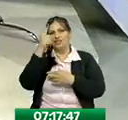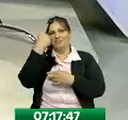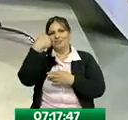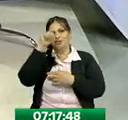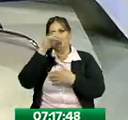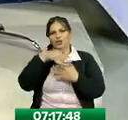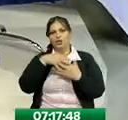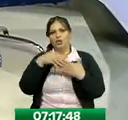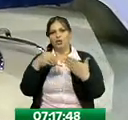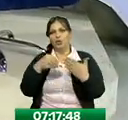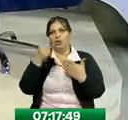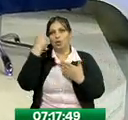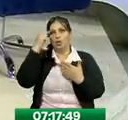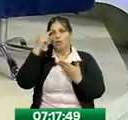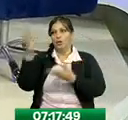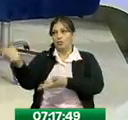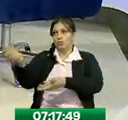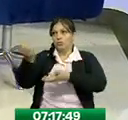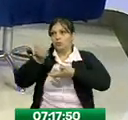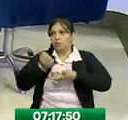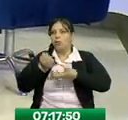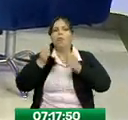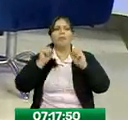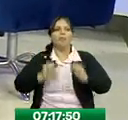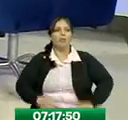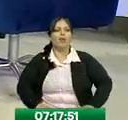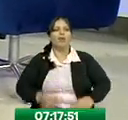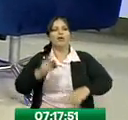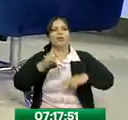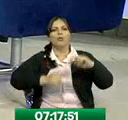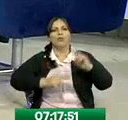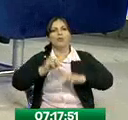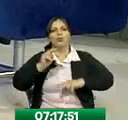80 millones de dólares para ser más precisos. 1000 canchas,